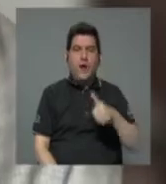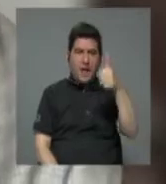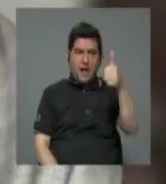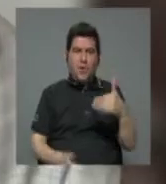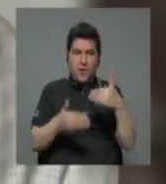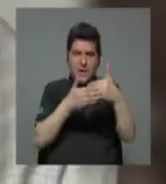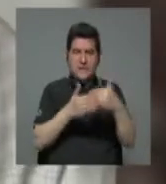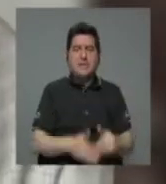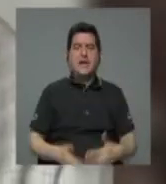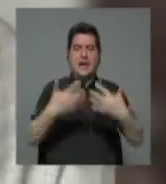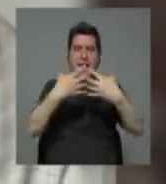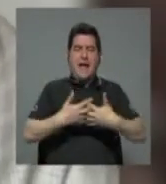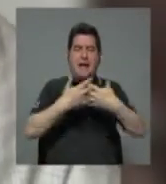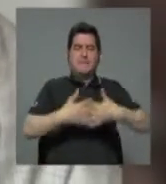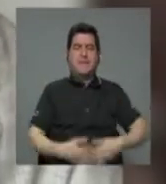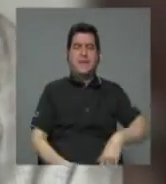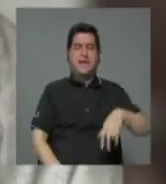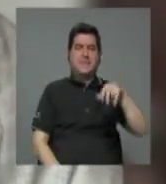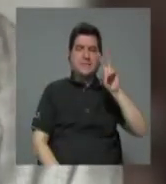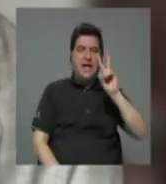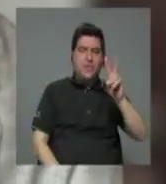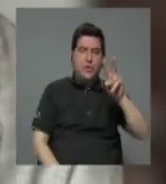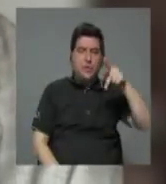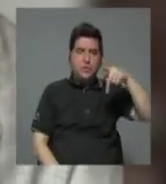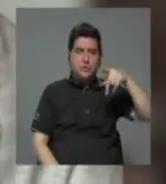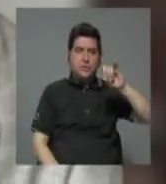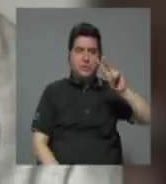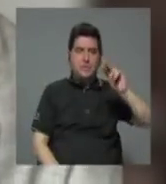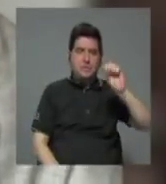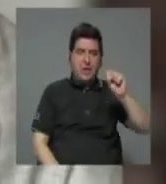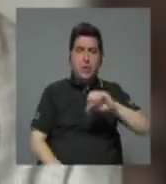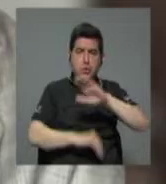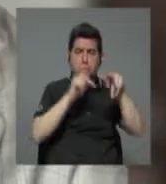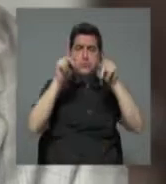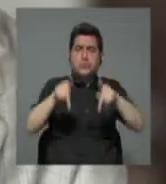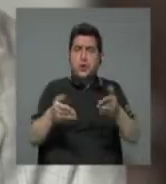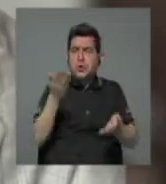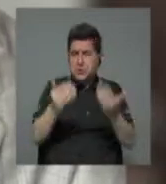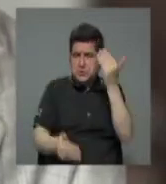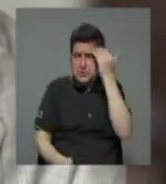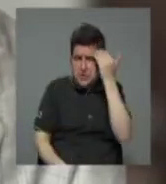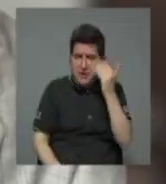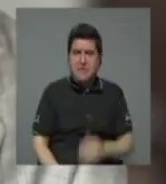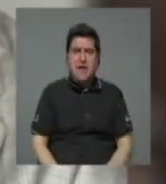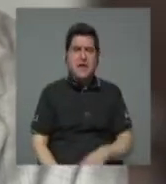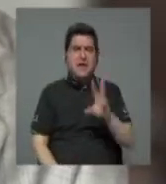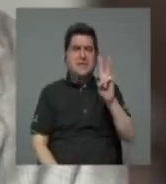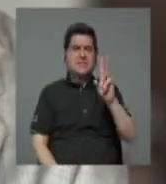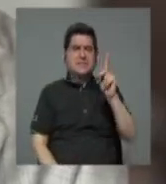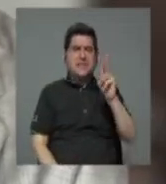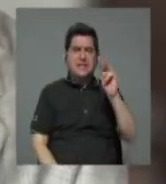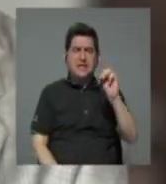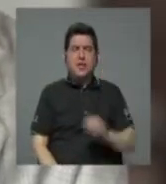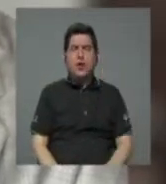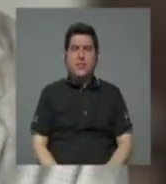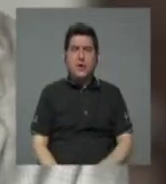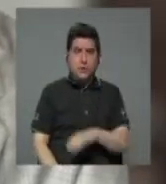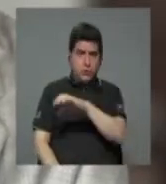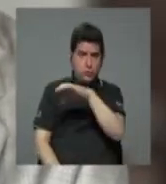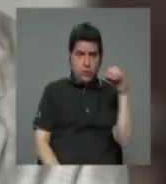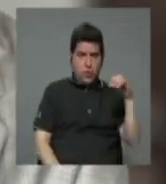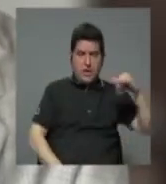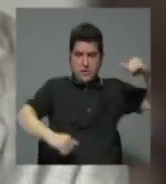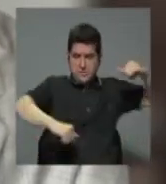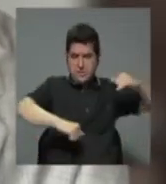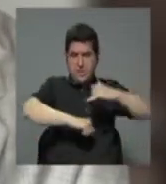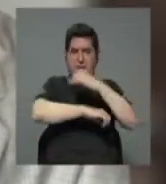La Dos Pinos, que creo que es tal vez un punto de referencia que todos ubicamos. Entonces, se ubica a 6 kilómetros al oeste del Aeropuerto